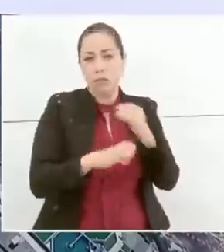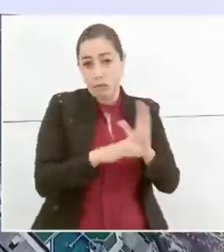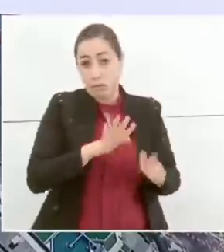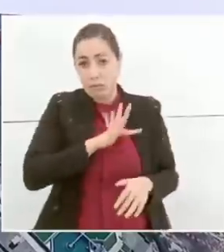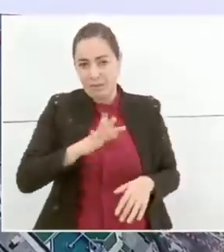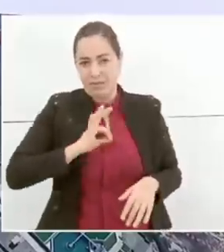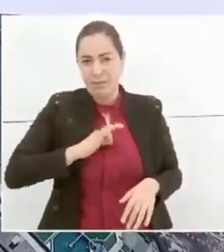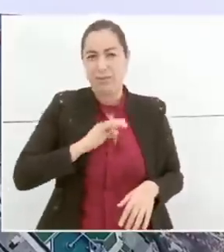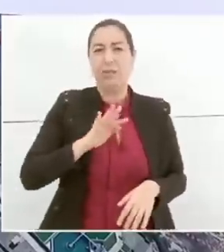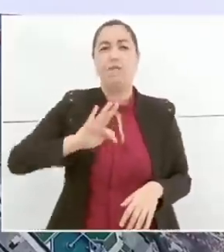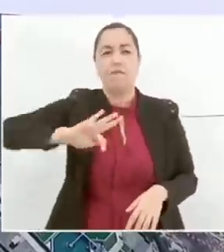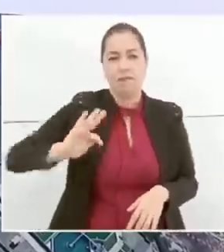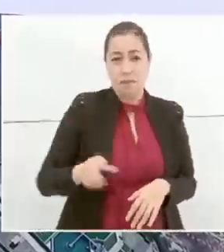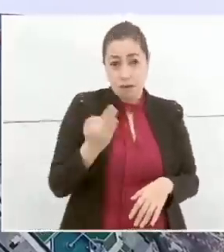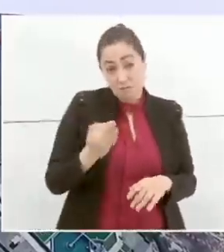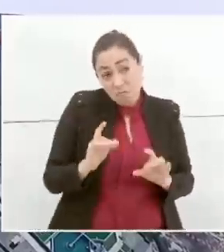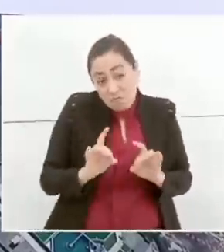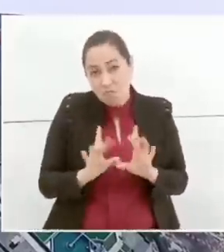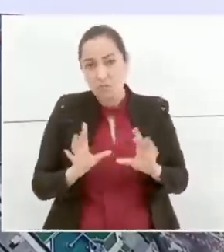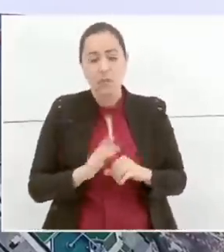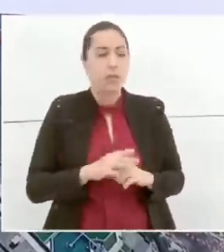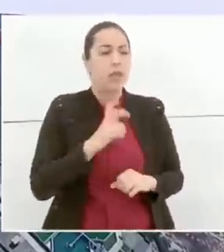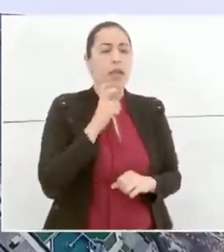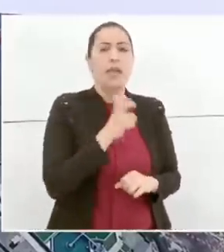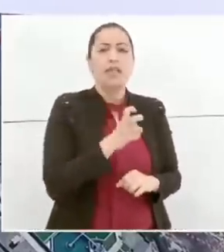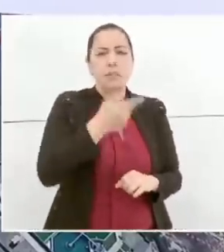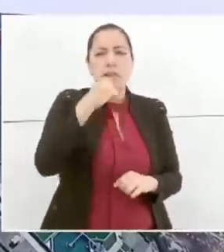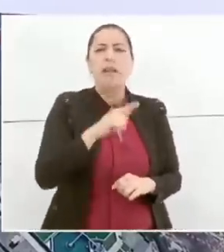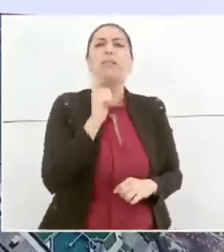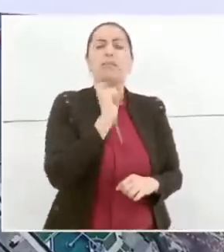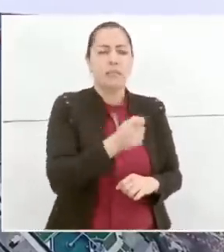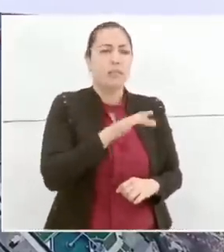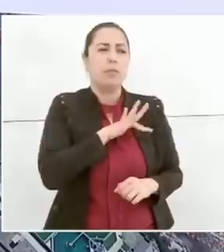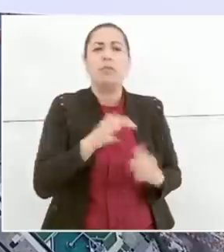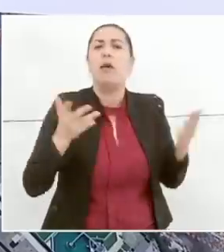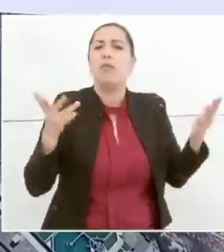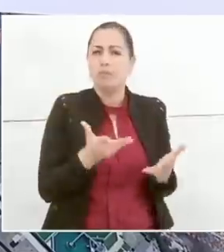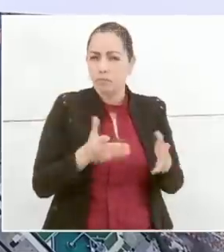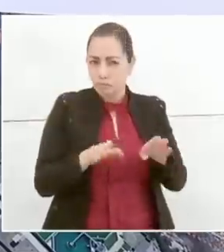hacer, por ejemplo, un análisis de que para qué se puede utilizar, que sea